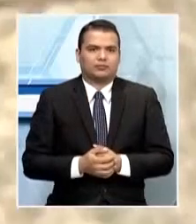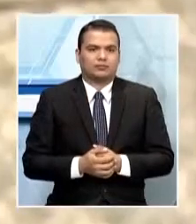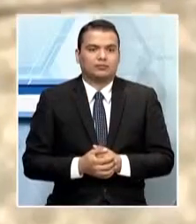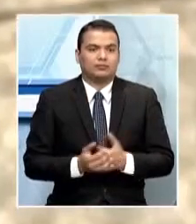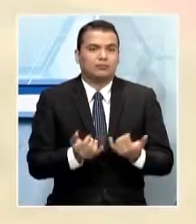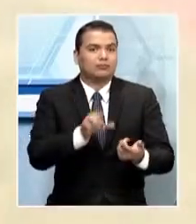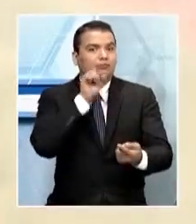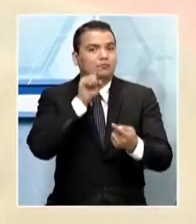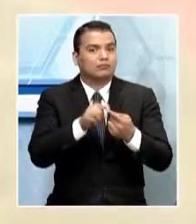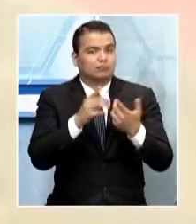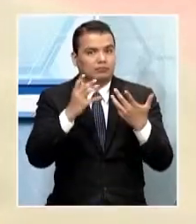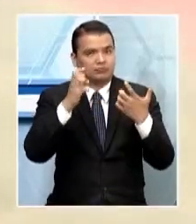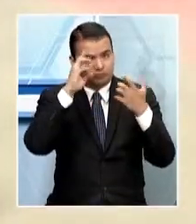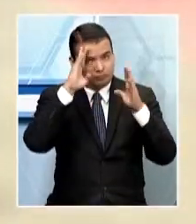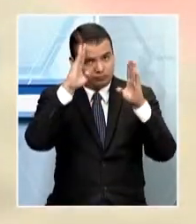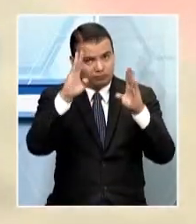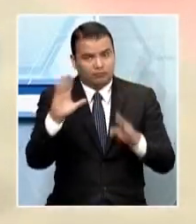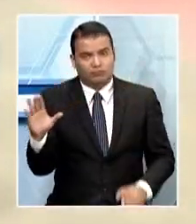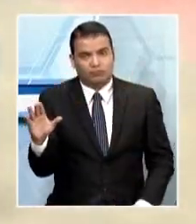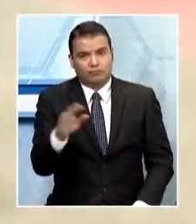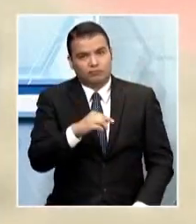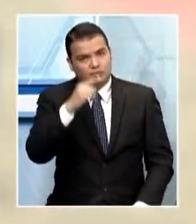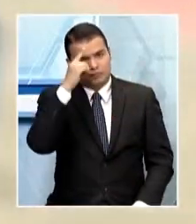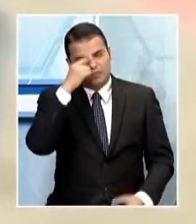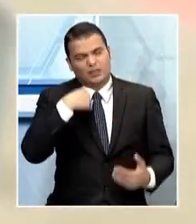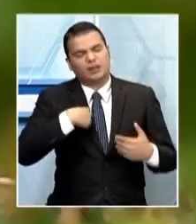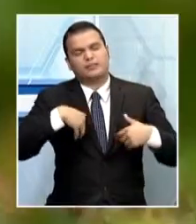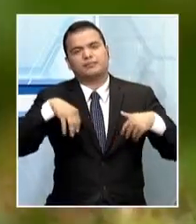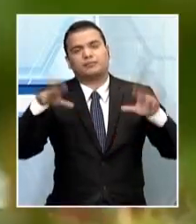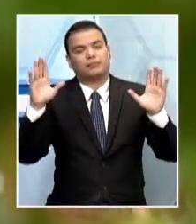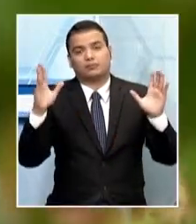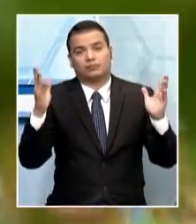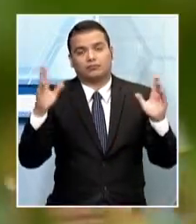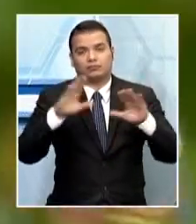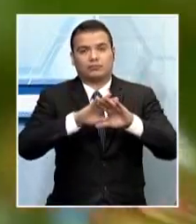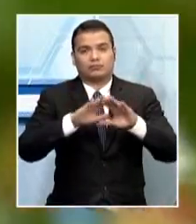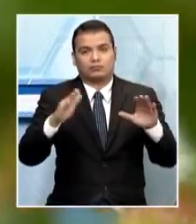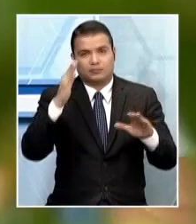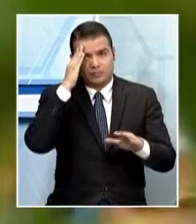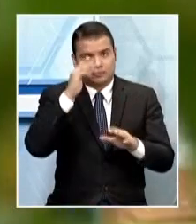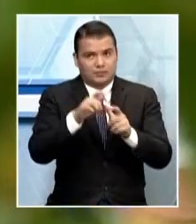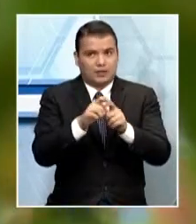que la sociedad no sea apática ni ignorante ante la situación que ha cobrado